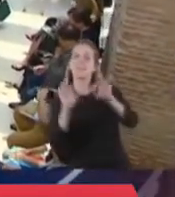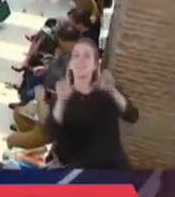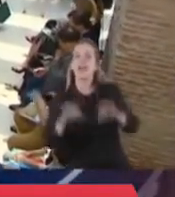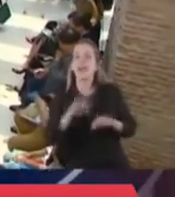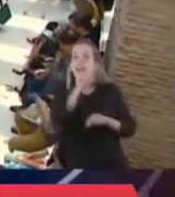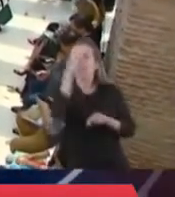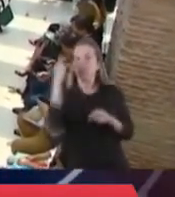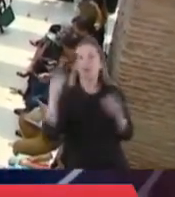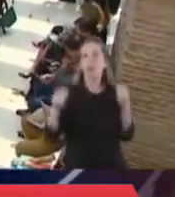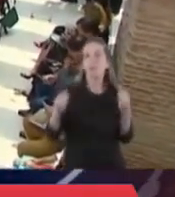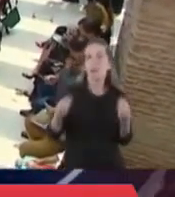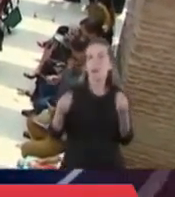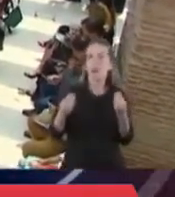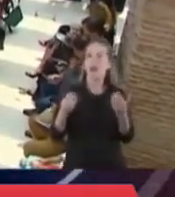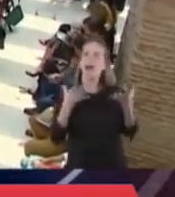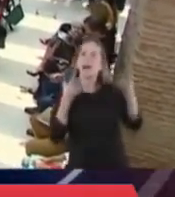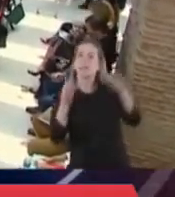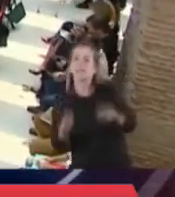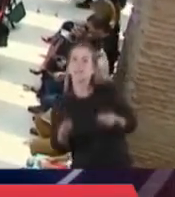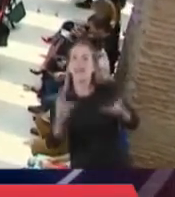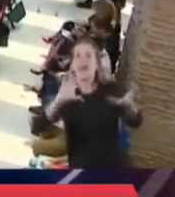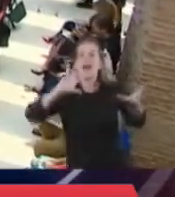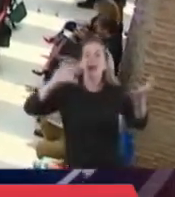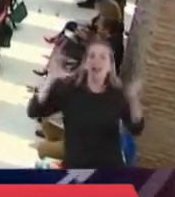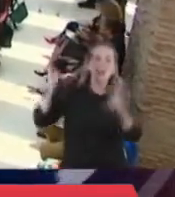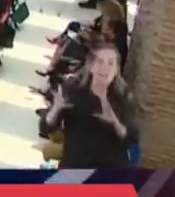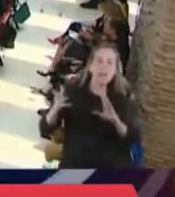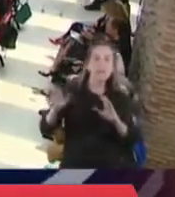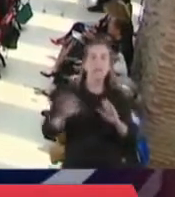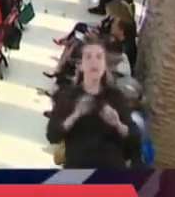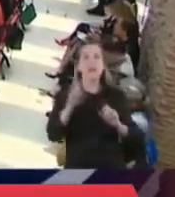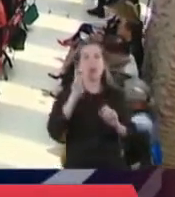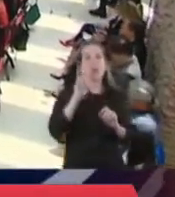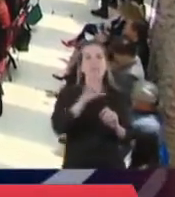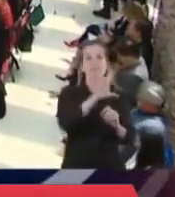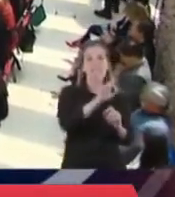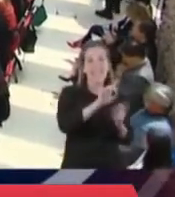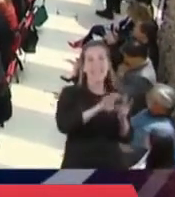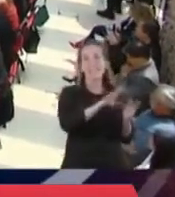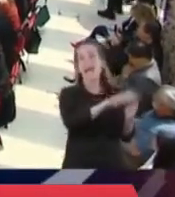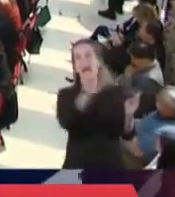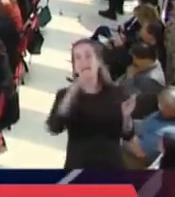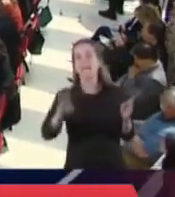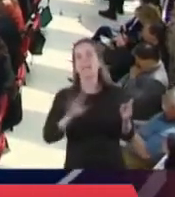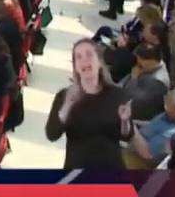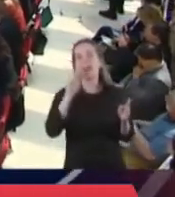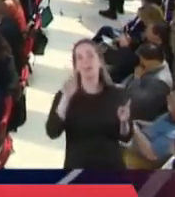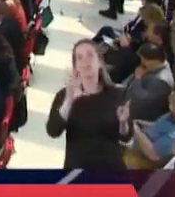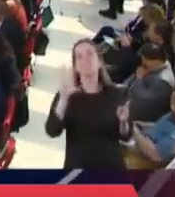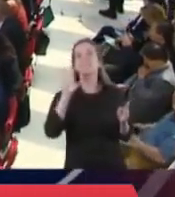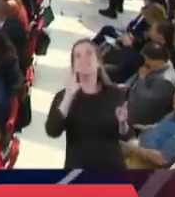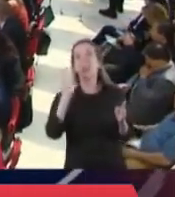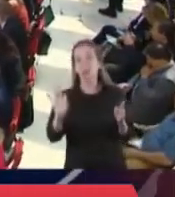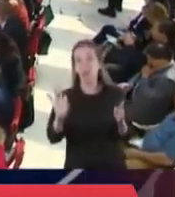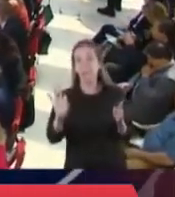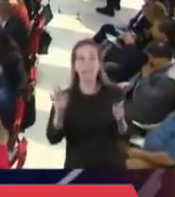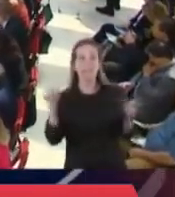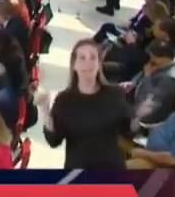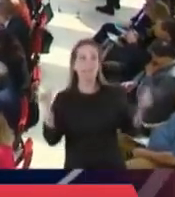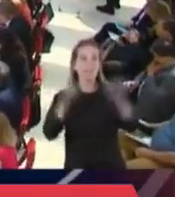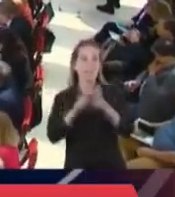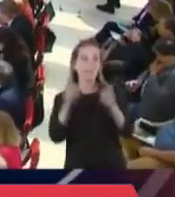se pospuso para hoy, ahora en unos minutos nada más. Pero mucha actividad del presidente, como vemos en el Museo del Bicentenario de la